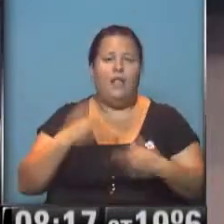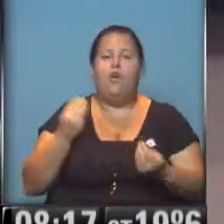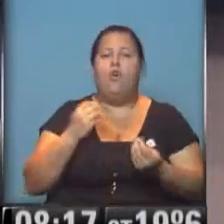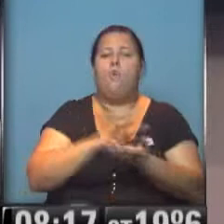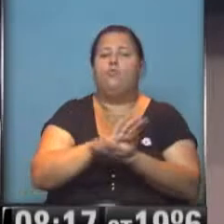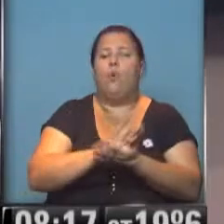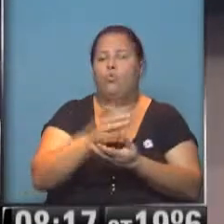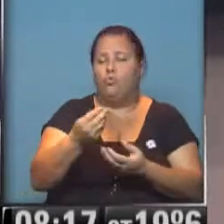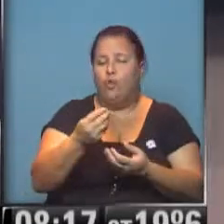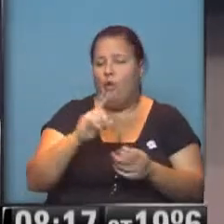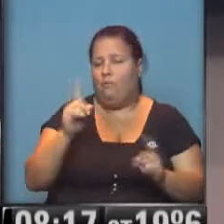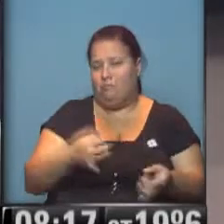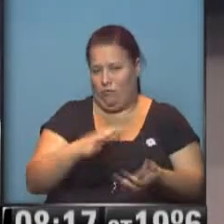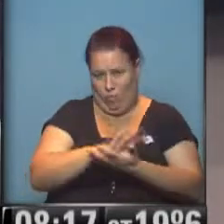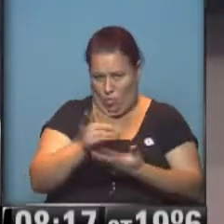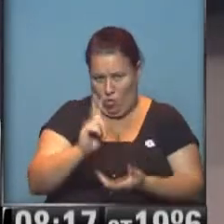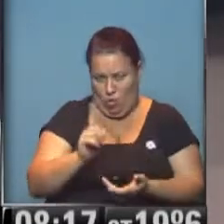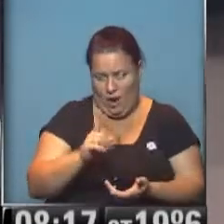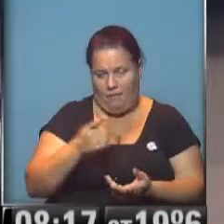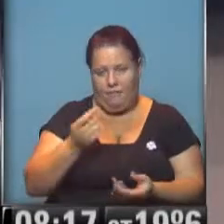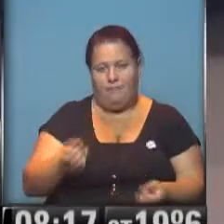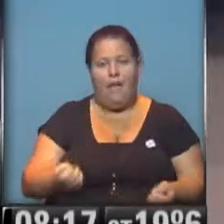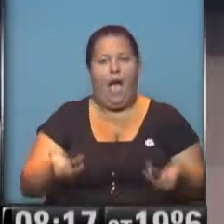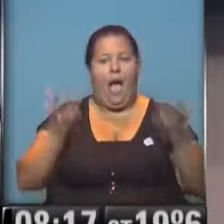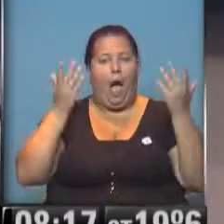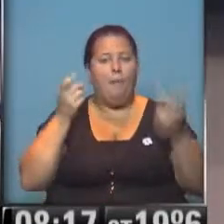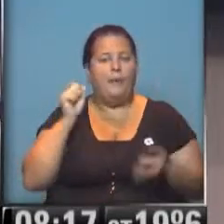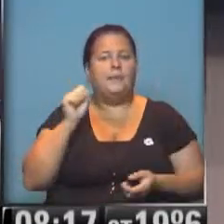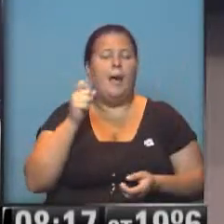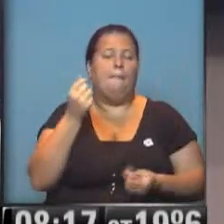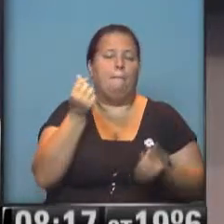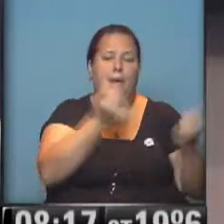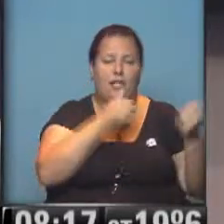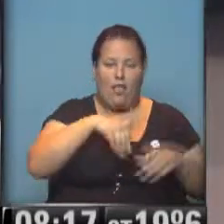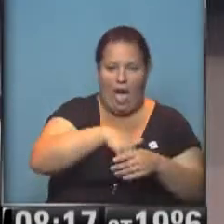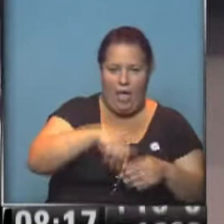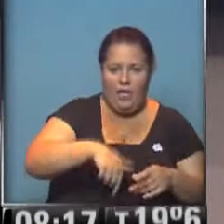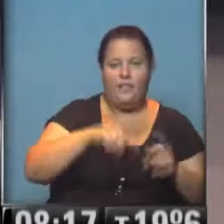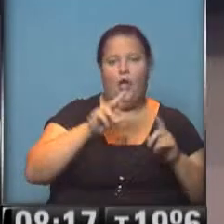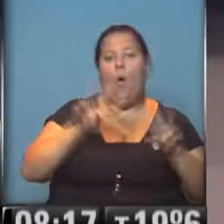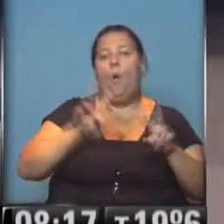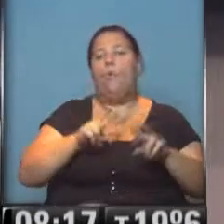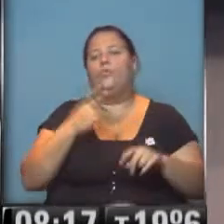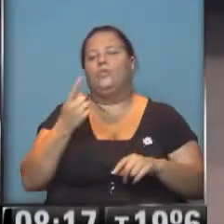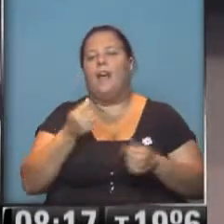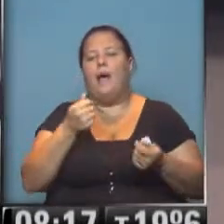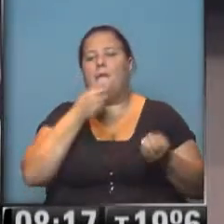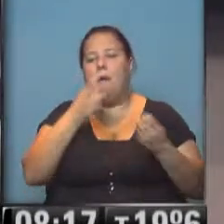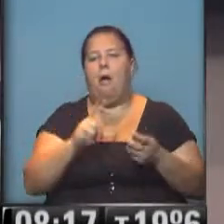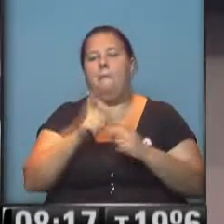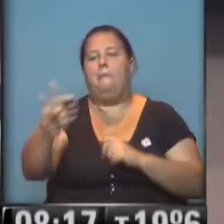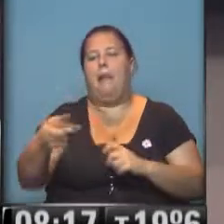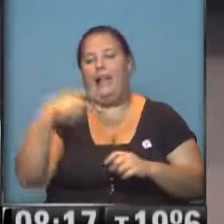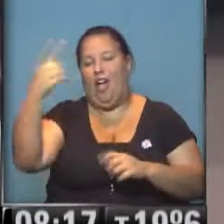devaluación en realidad no era un remedio sino aumentar los precios internos y provocar una transferencia a favor de sectores que